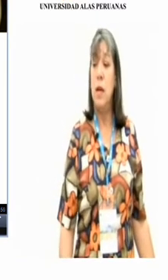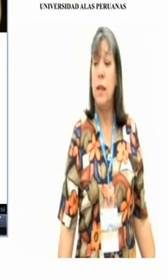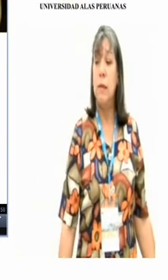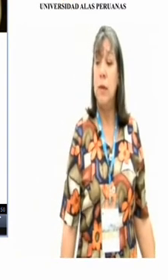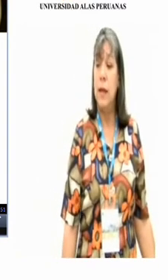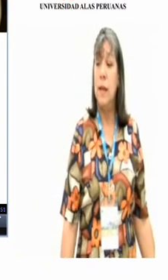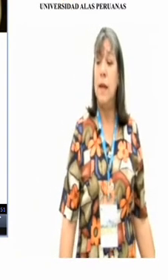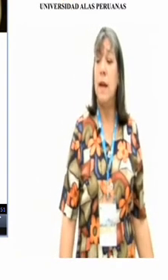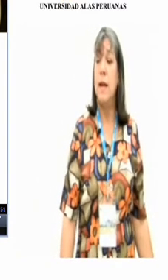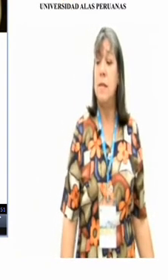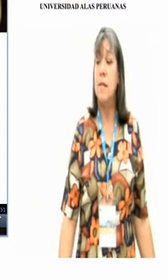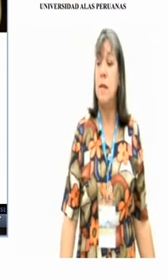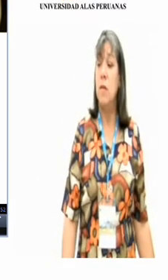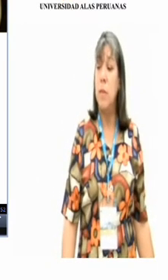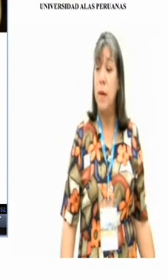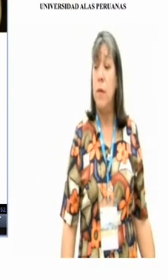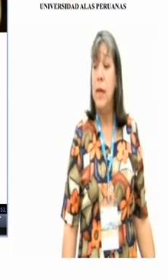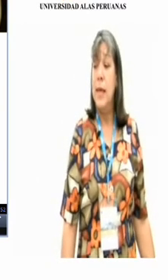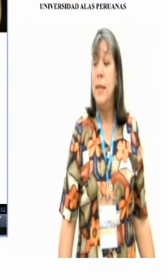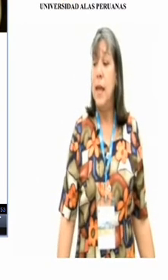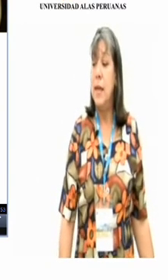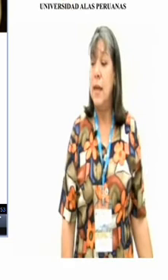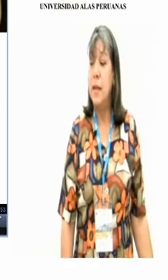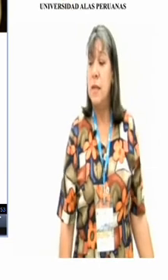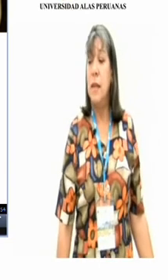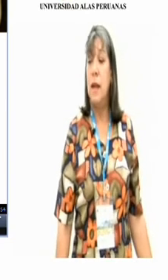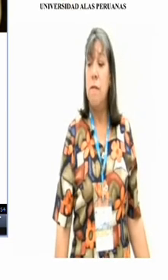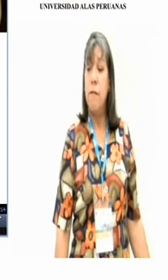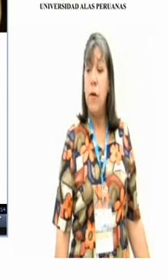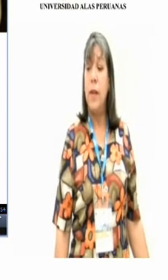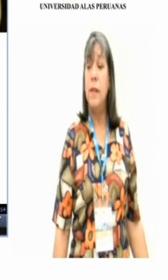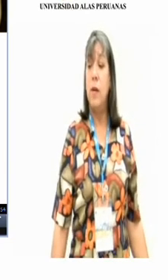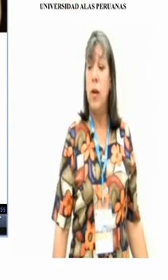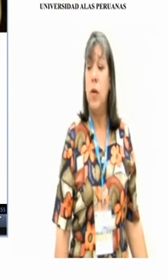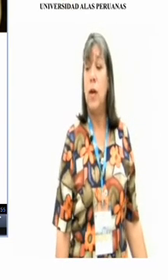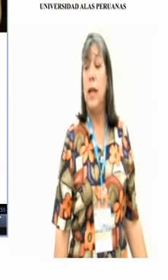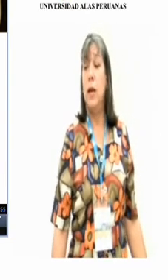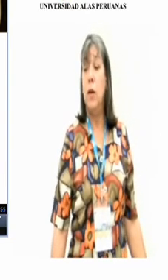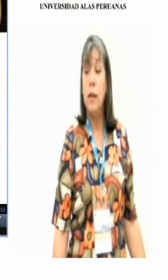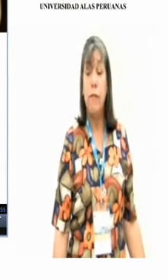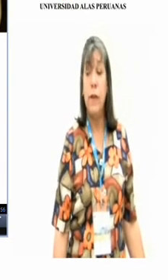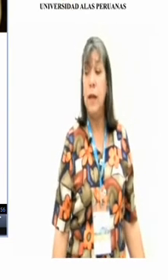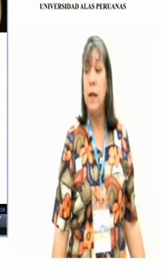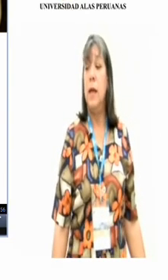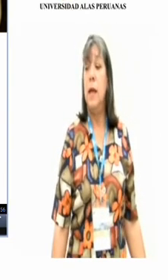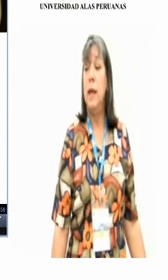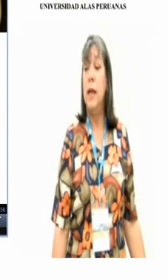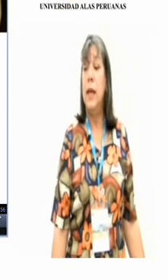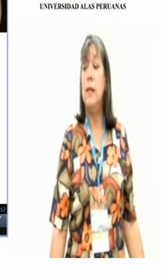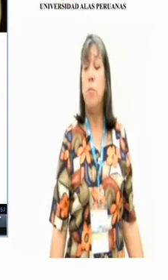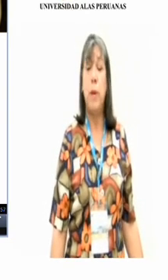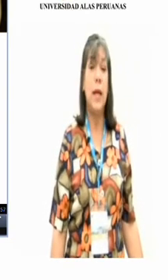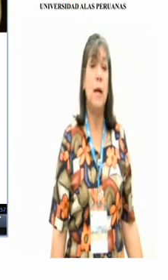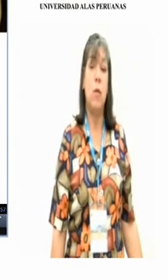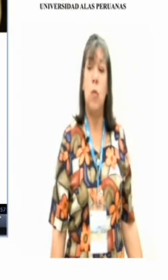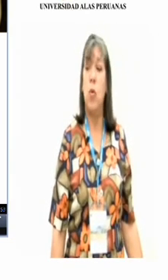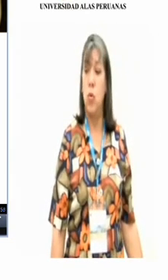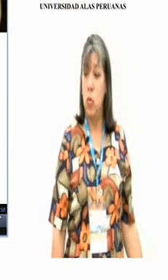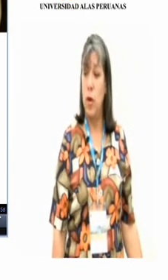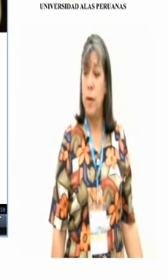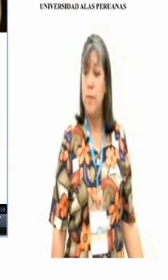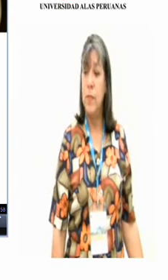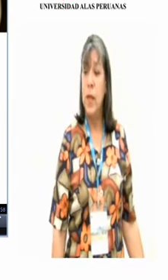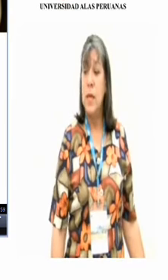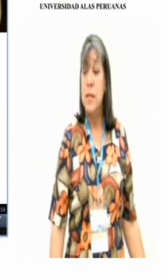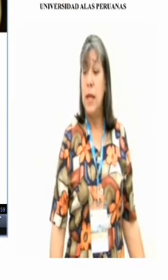presentarse desde muchas actividades que realiza el ser humano. De allí que existan enfoques teóricos que lo definen y explican